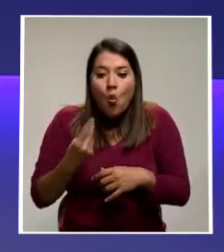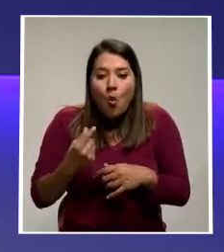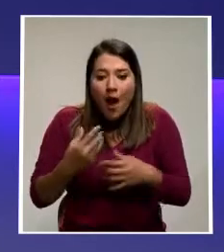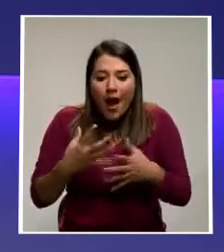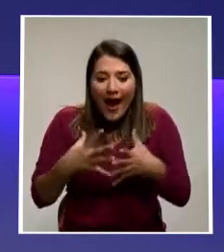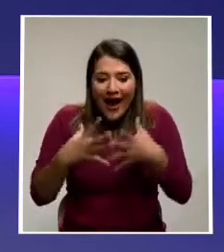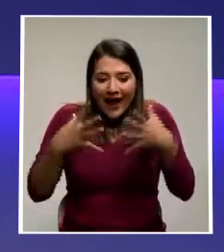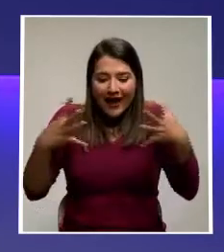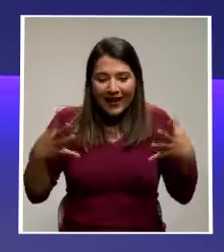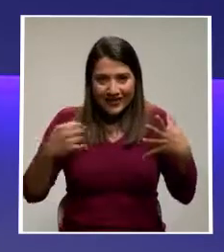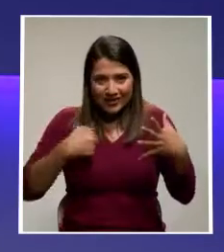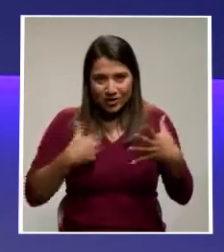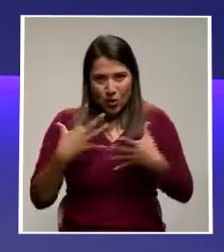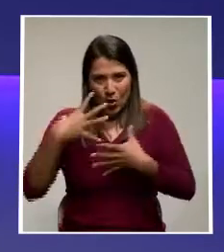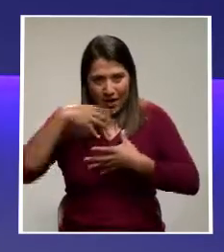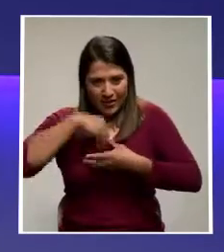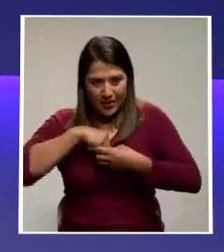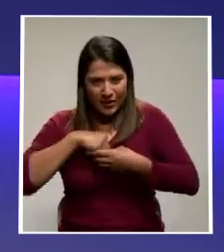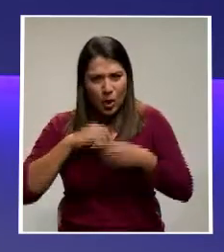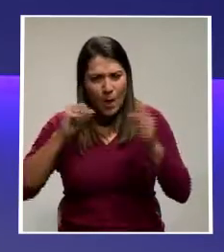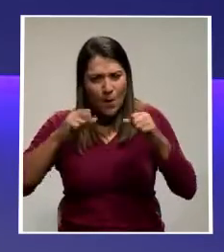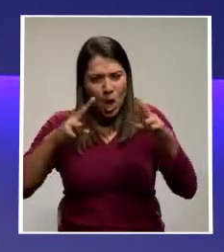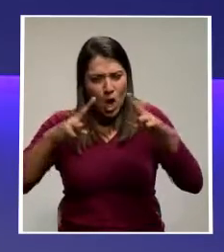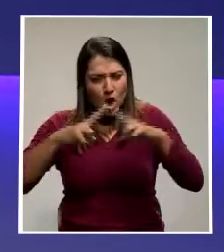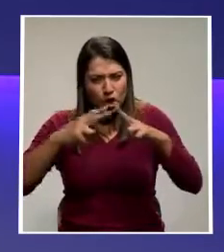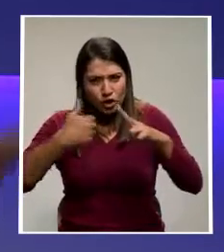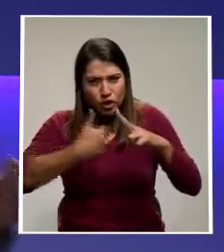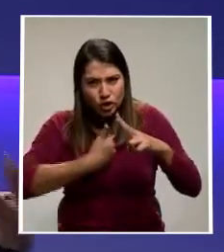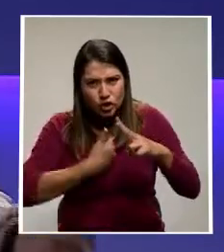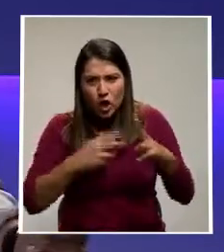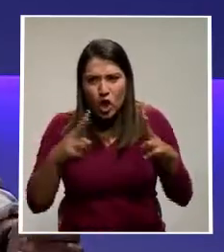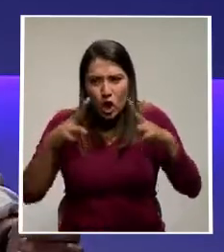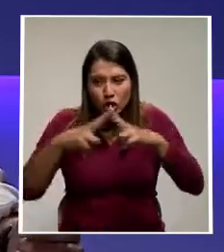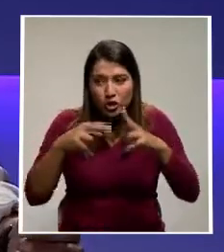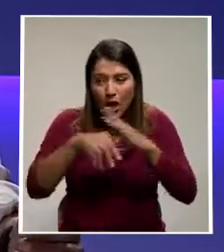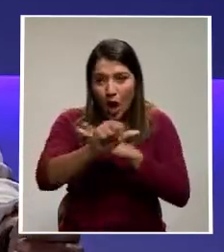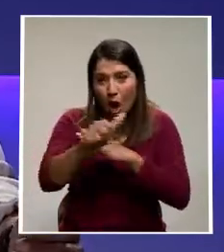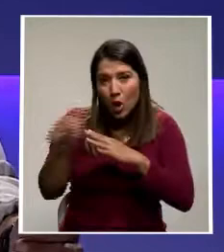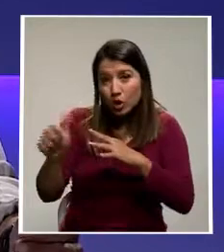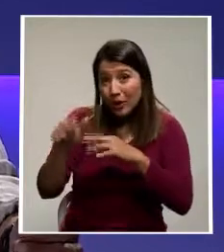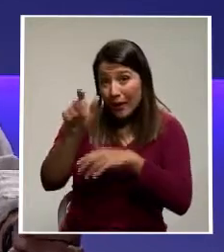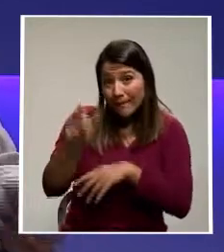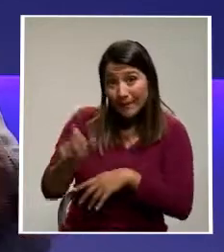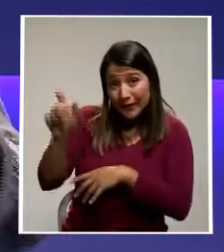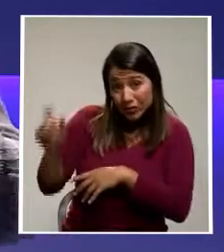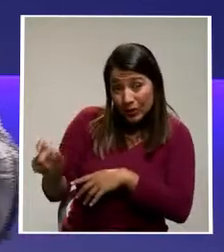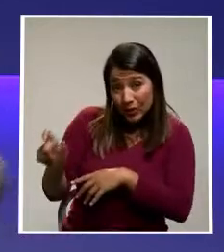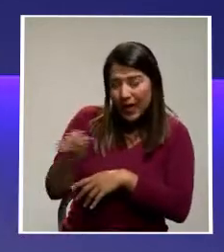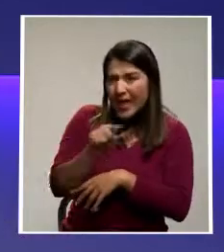de conocerse a sí mismo y a sí misma y conocer a los demás. Es